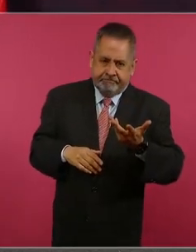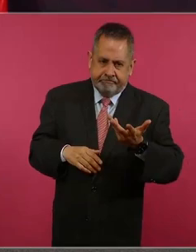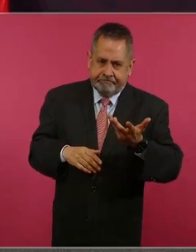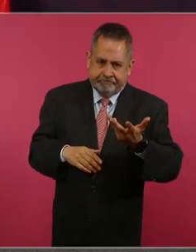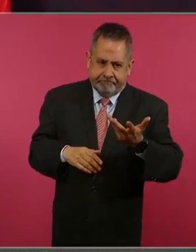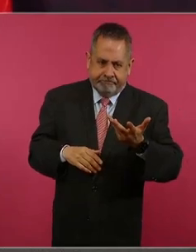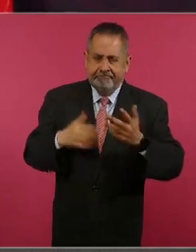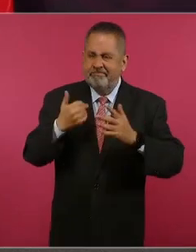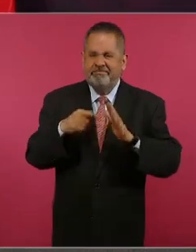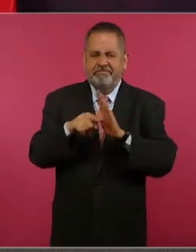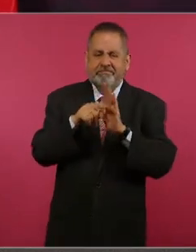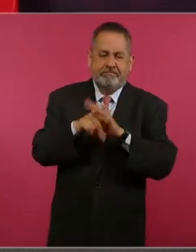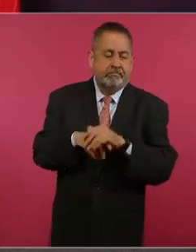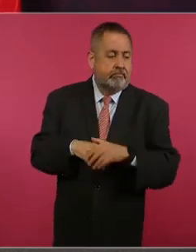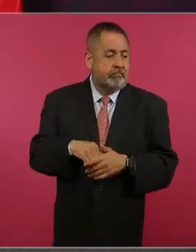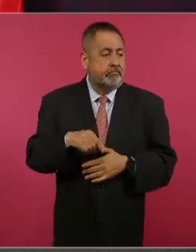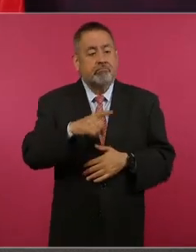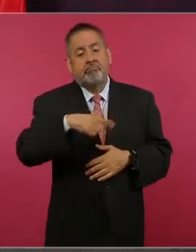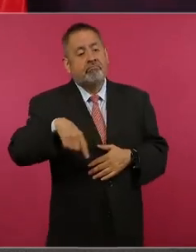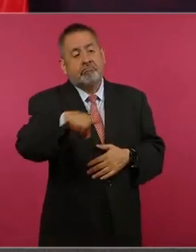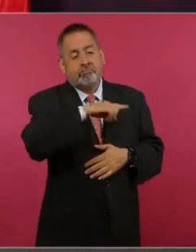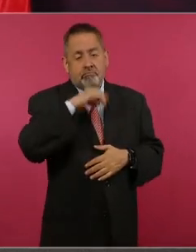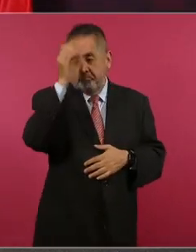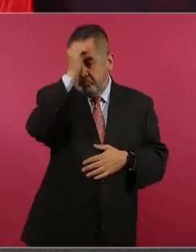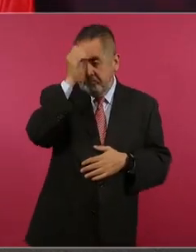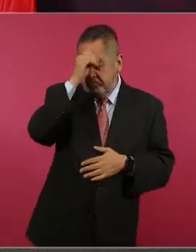y todo el mundo opina